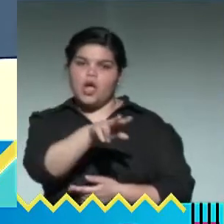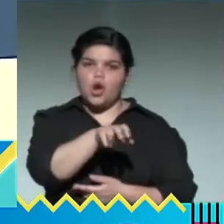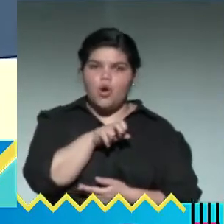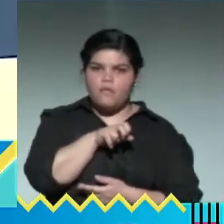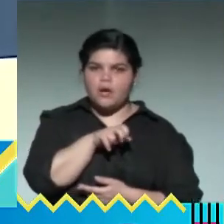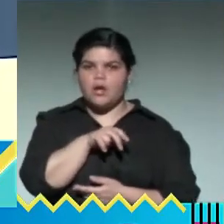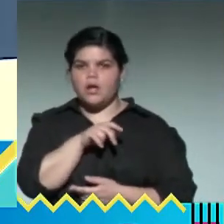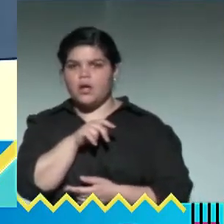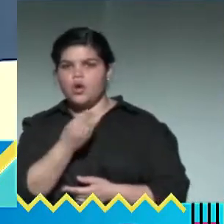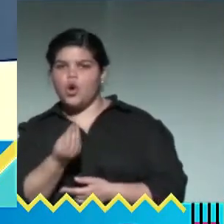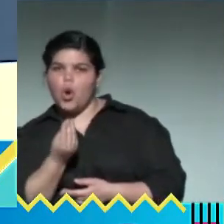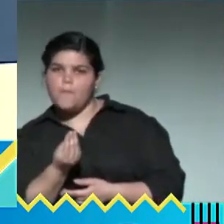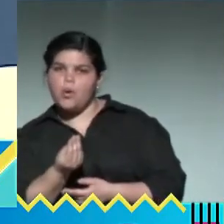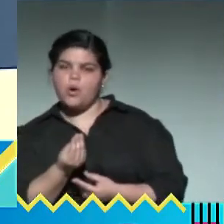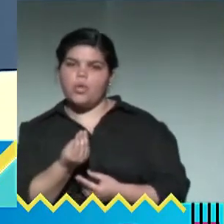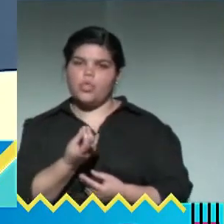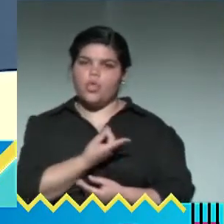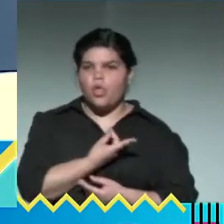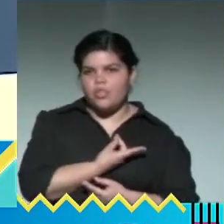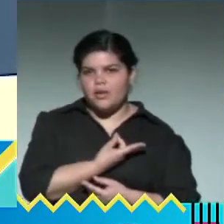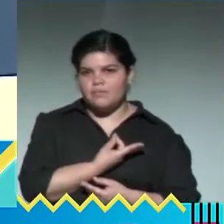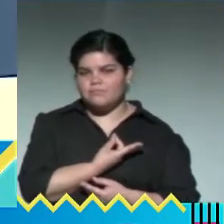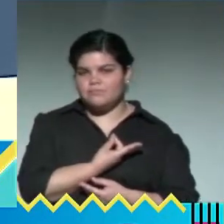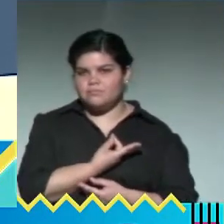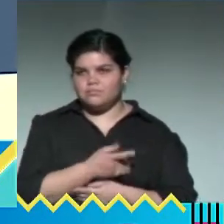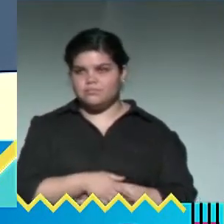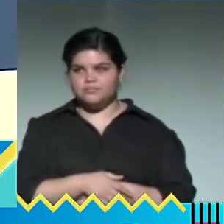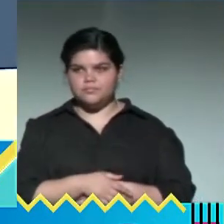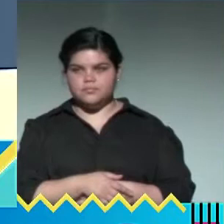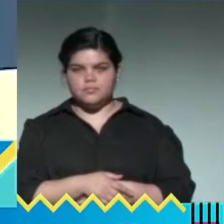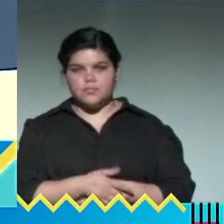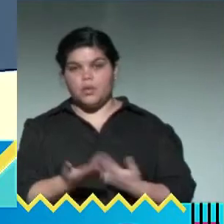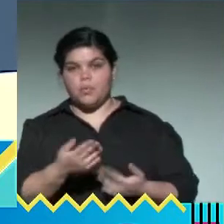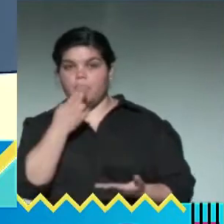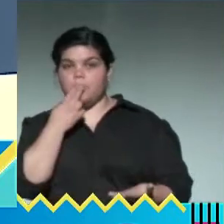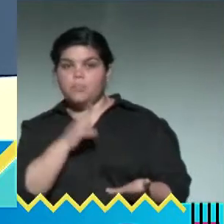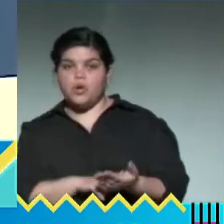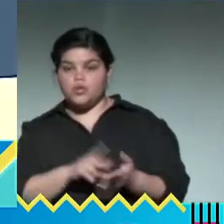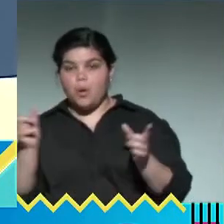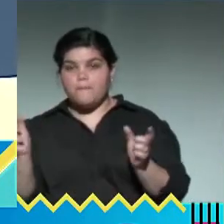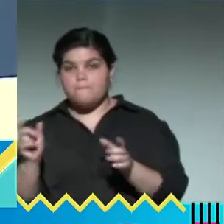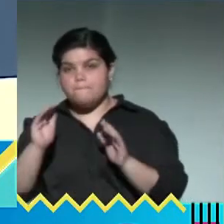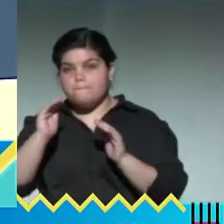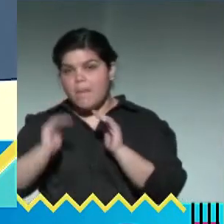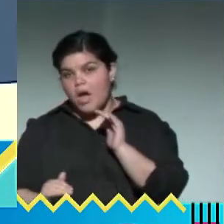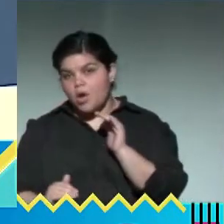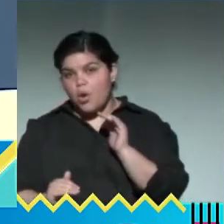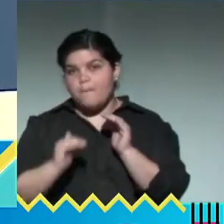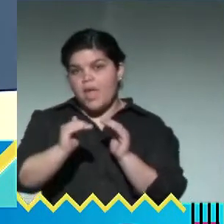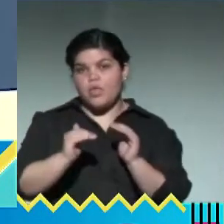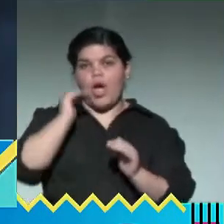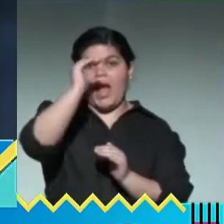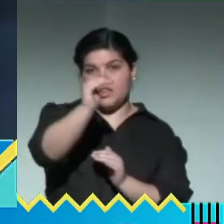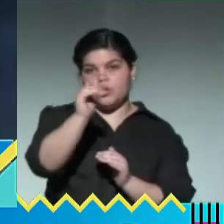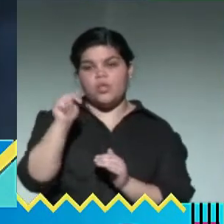cómo y dónde. O sea, vos podés hacerle caer la carga tributaria a un sector bajo, un sector medio o a un sector alto.